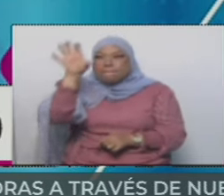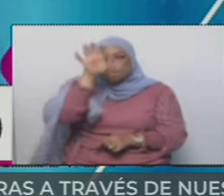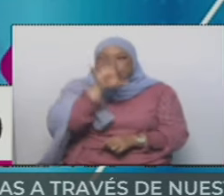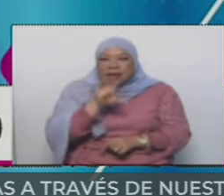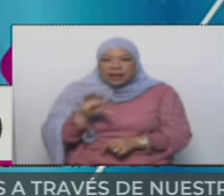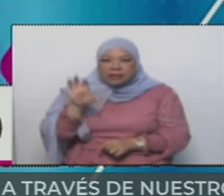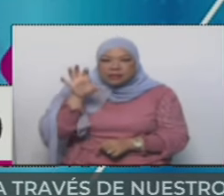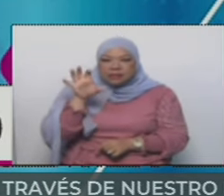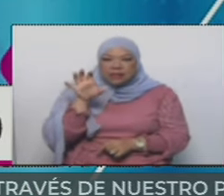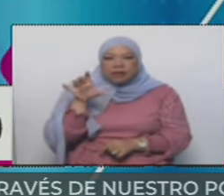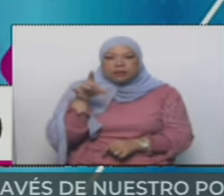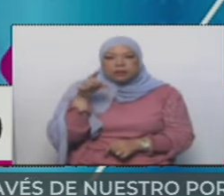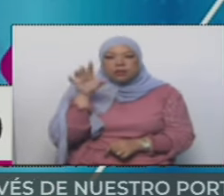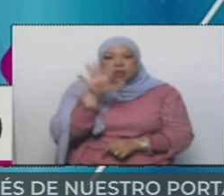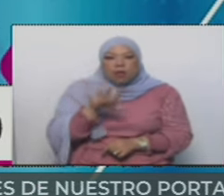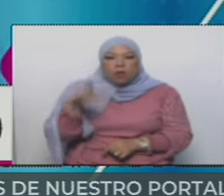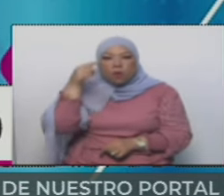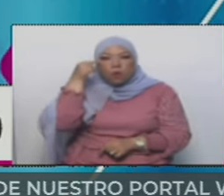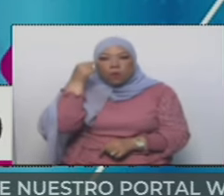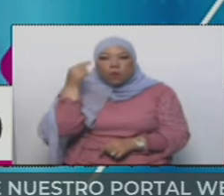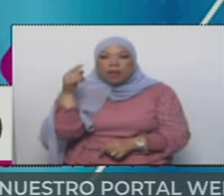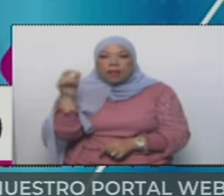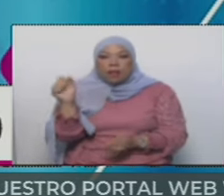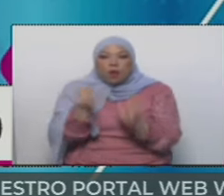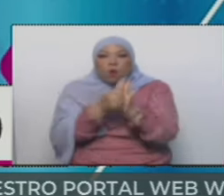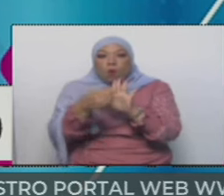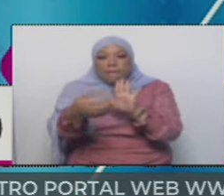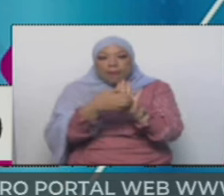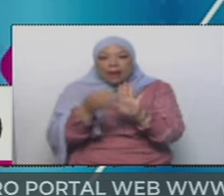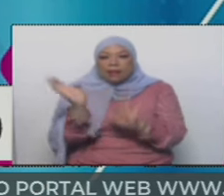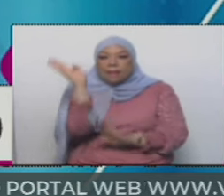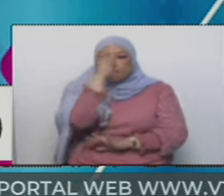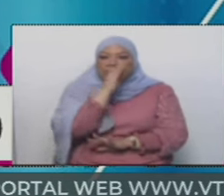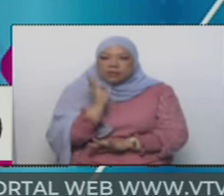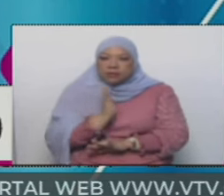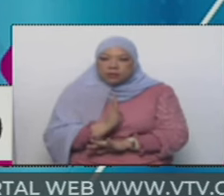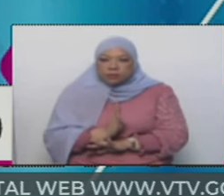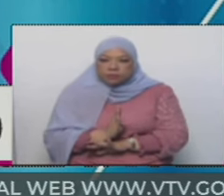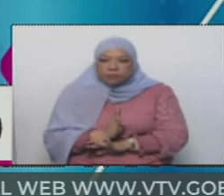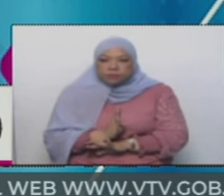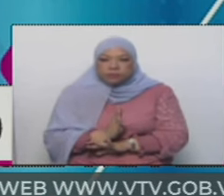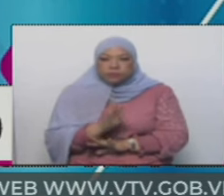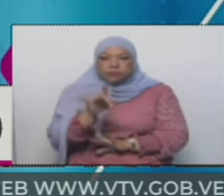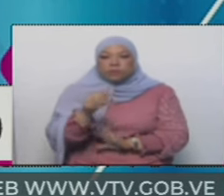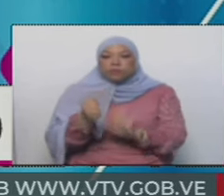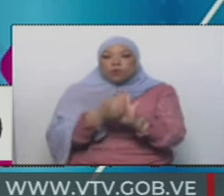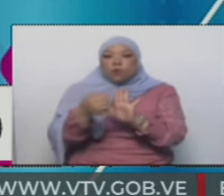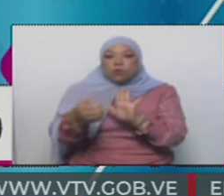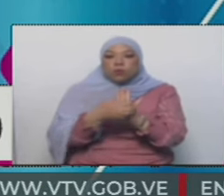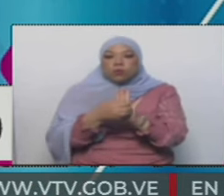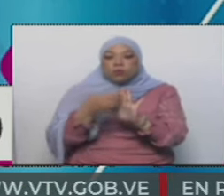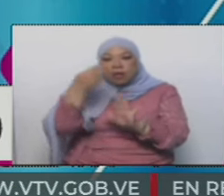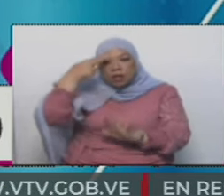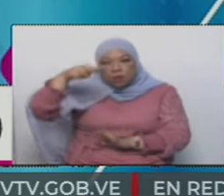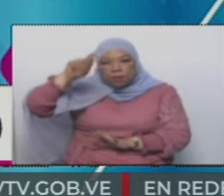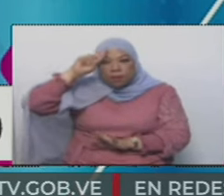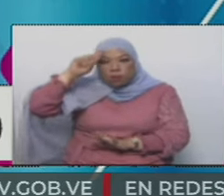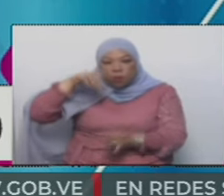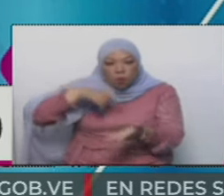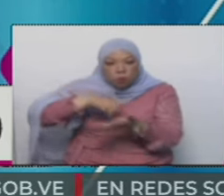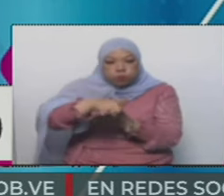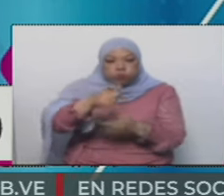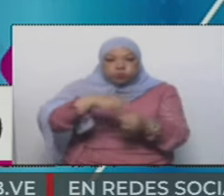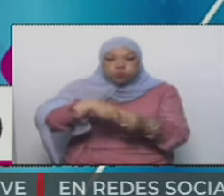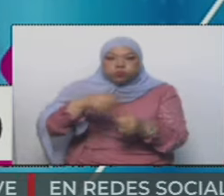de Estado en Brasil contra João Goulart, los años del intento de invasión a Cuba, los años de